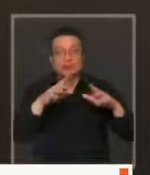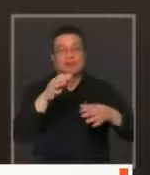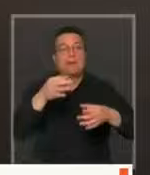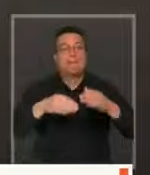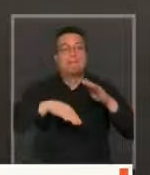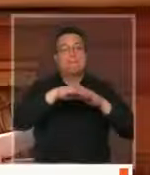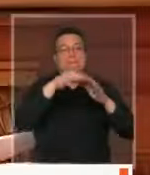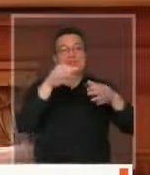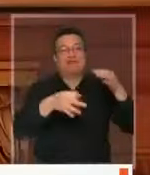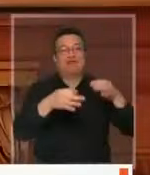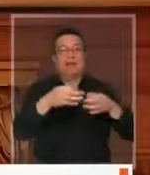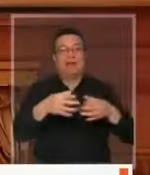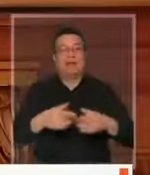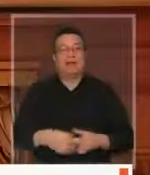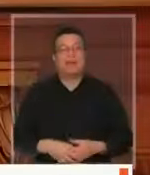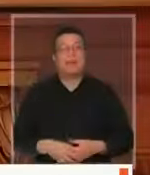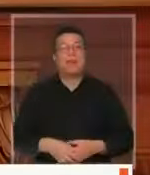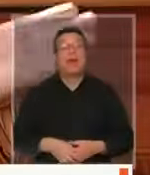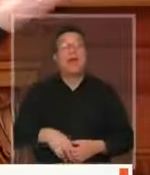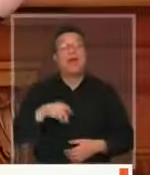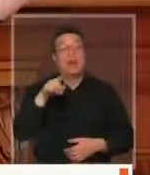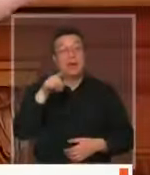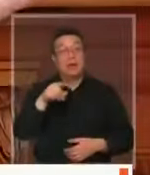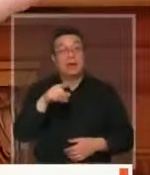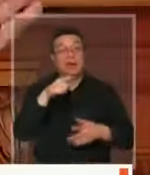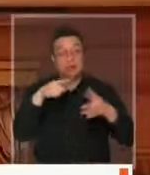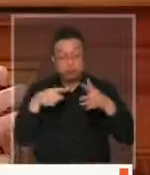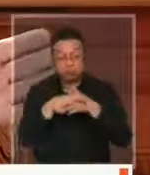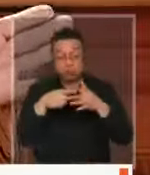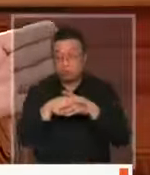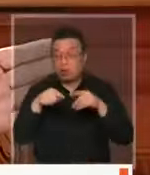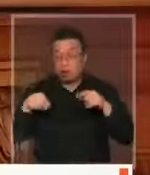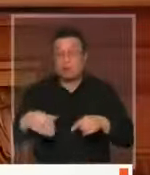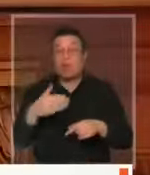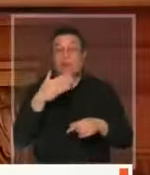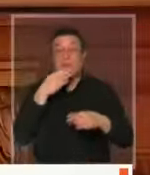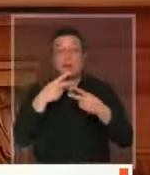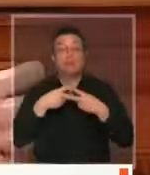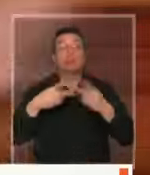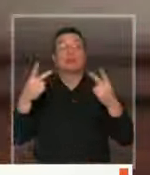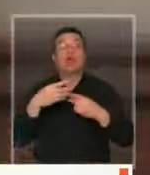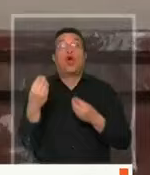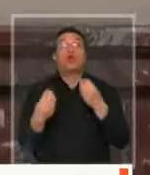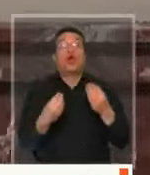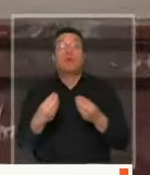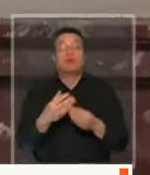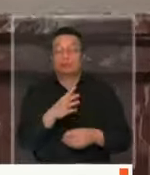justicia. Las filtraciones hasta del pleno se hacen y nosotros no sabemos cómo son.